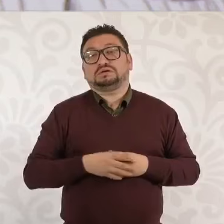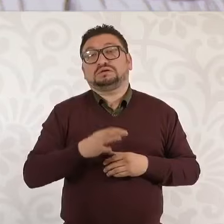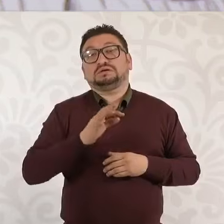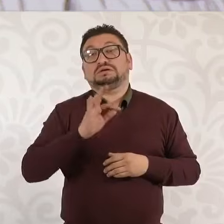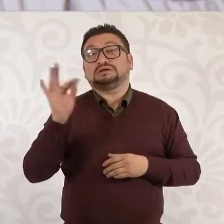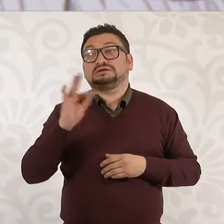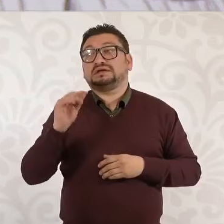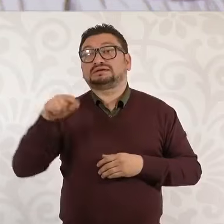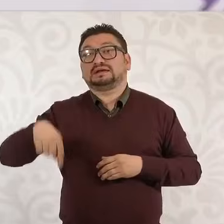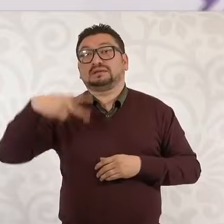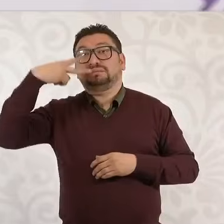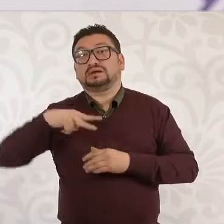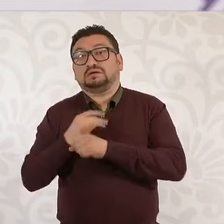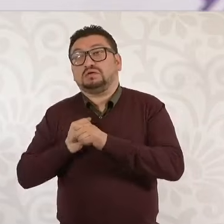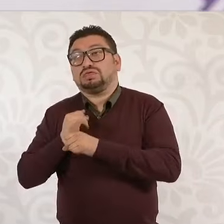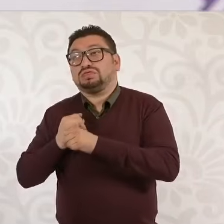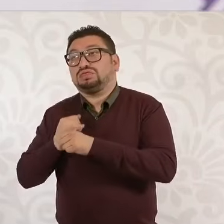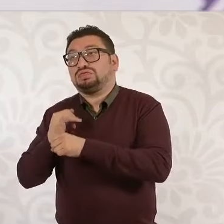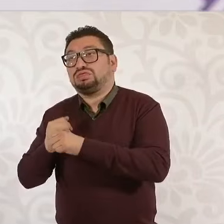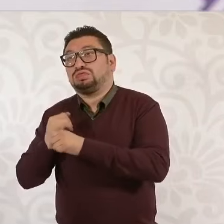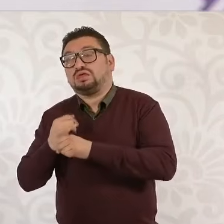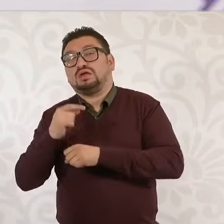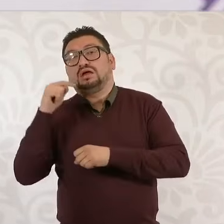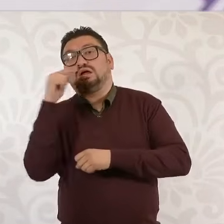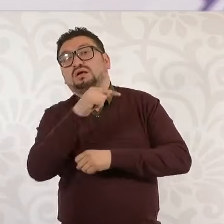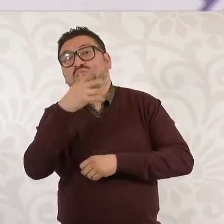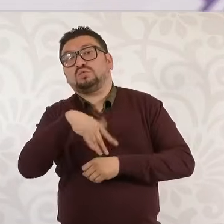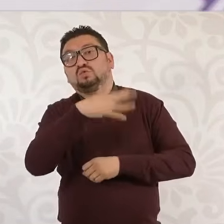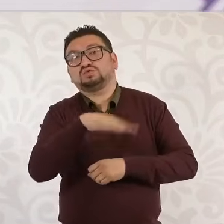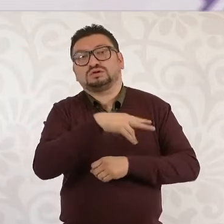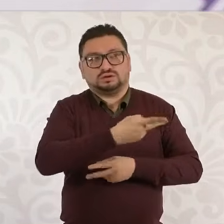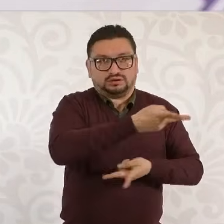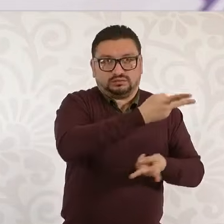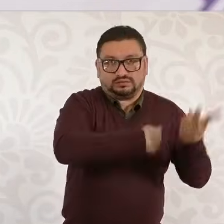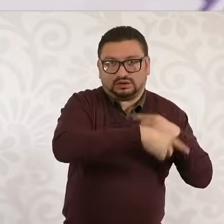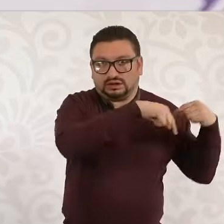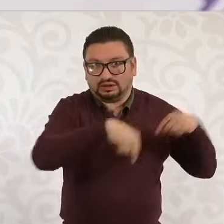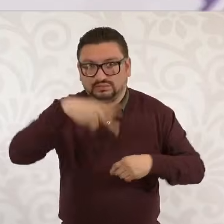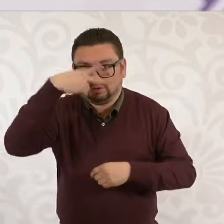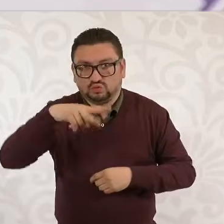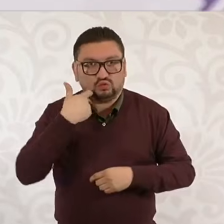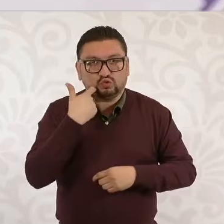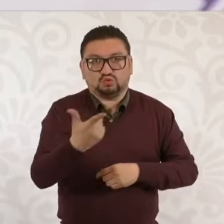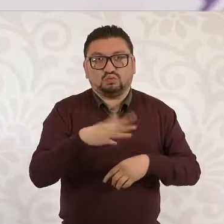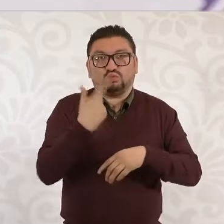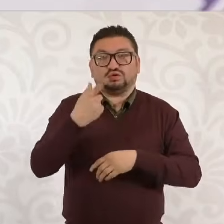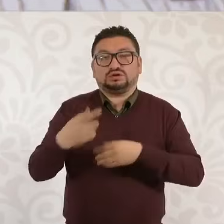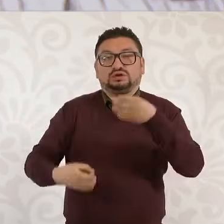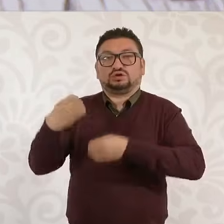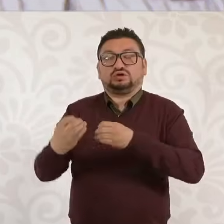carpetas de investigación, que no quieras venir al país a enfrentar la justicia y que luego